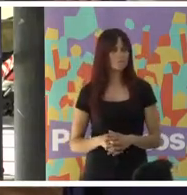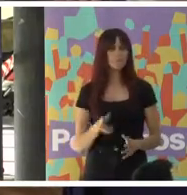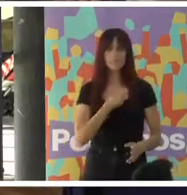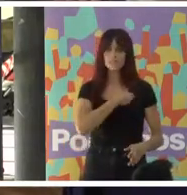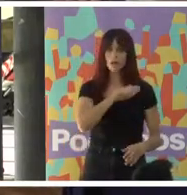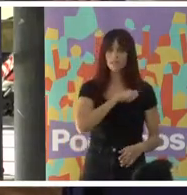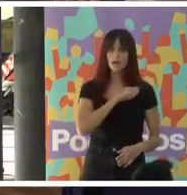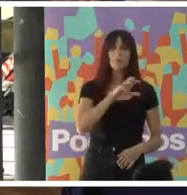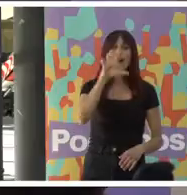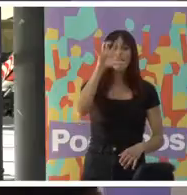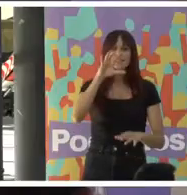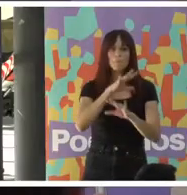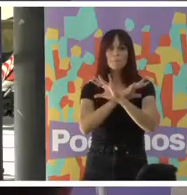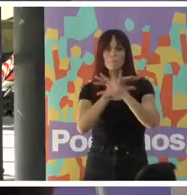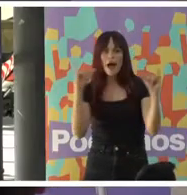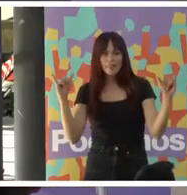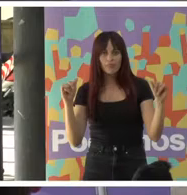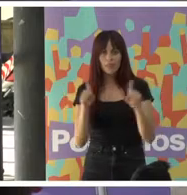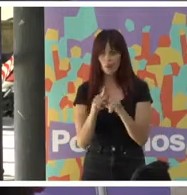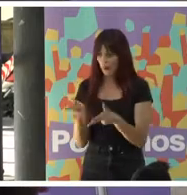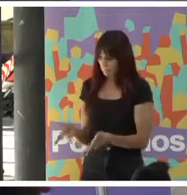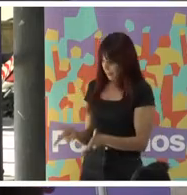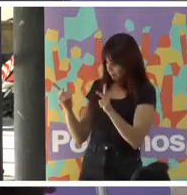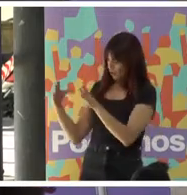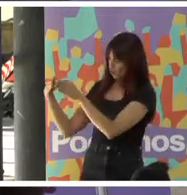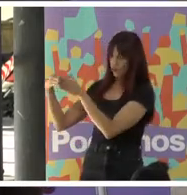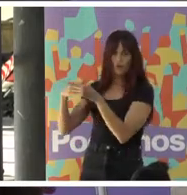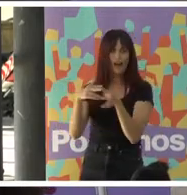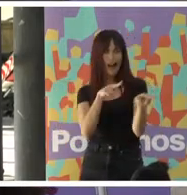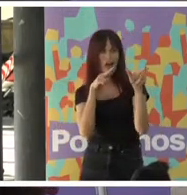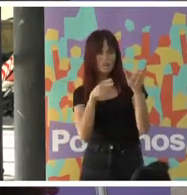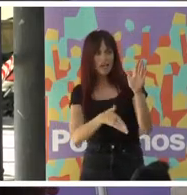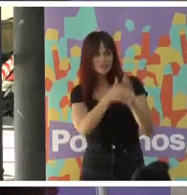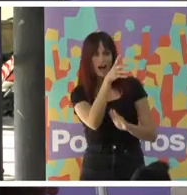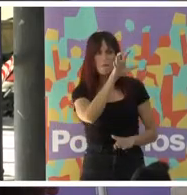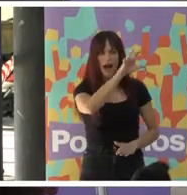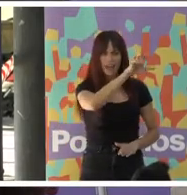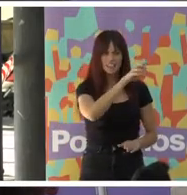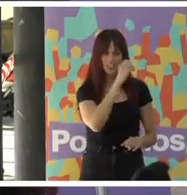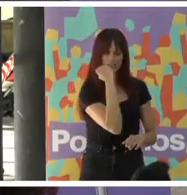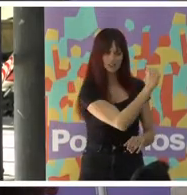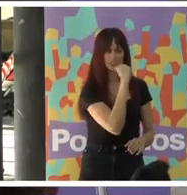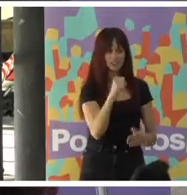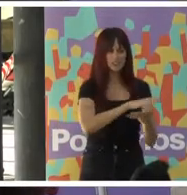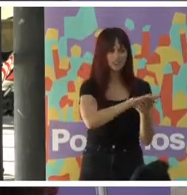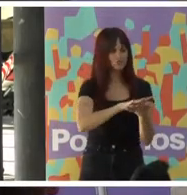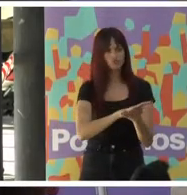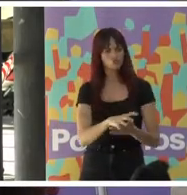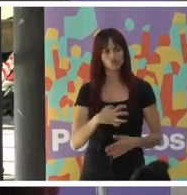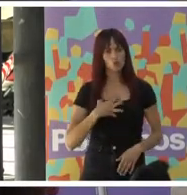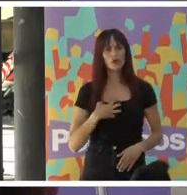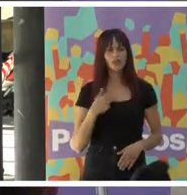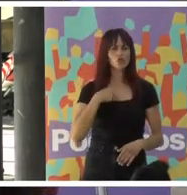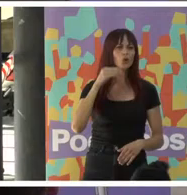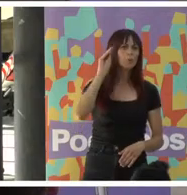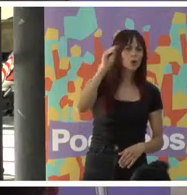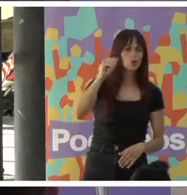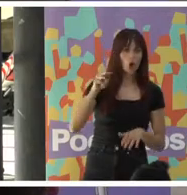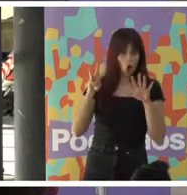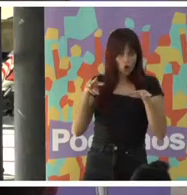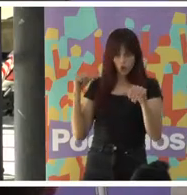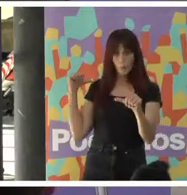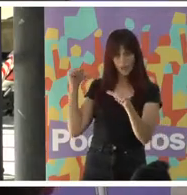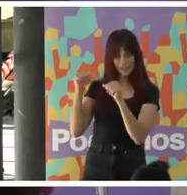España es un país de paz y no puede permitir el tránsito de armas para países que puedan cometer un genocidio. Y yo os pregunto, en estos 8 meses